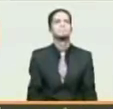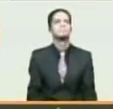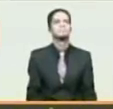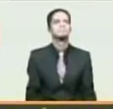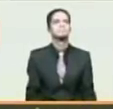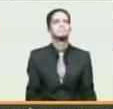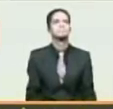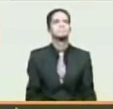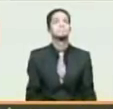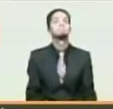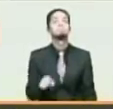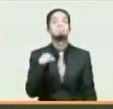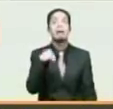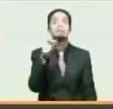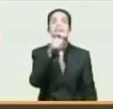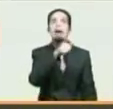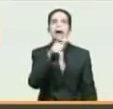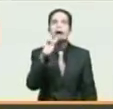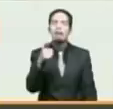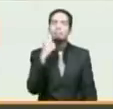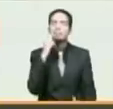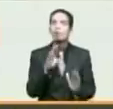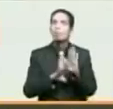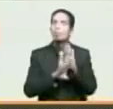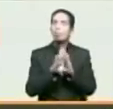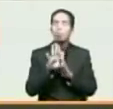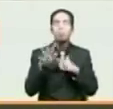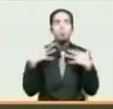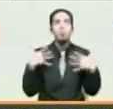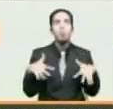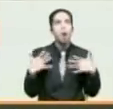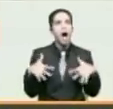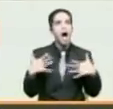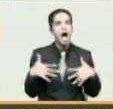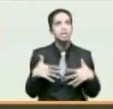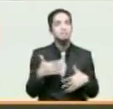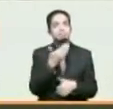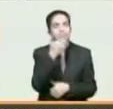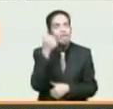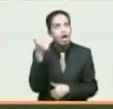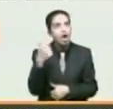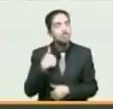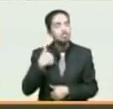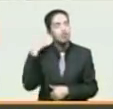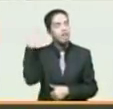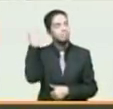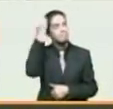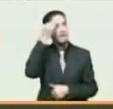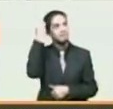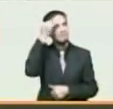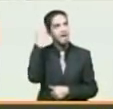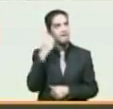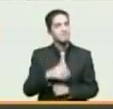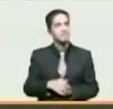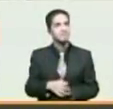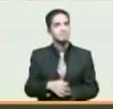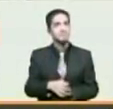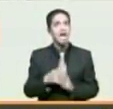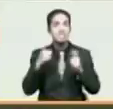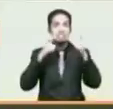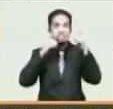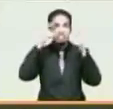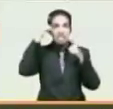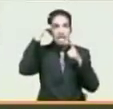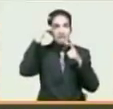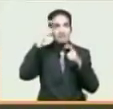gente salió mejor de lo que yo creía. Este pueblo salió mejor de lo que yo creía. Porque el comandante Chávez, iba a